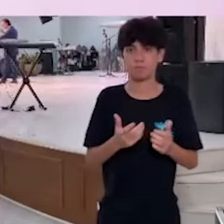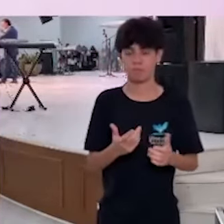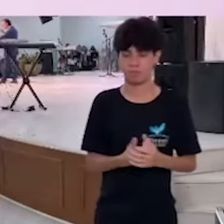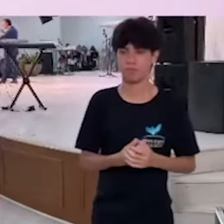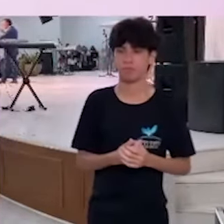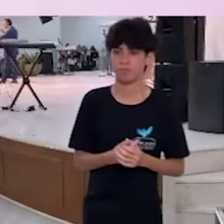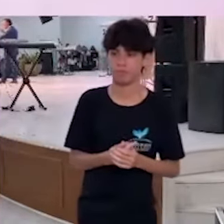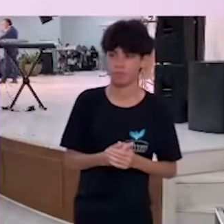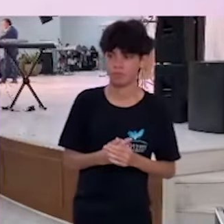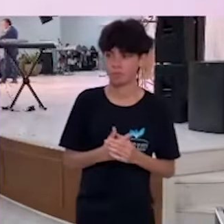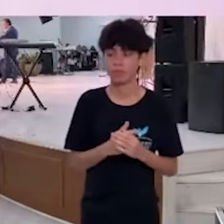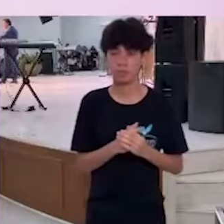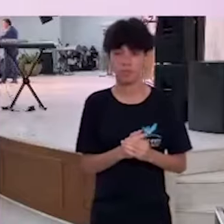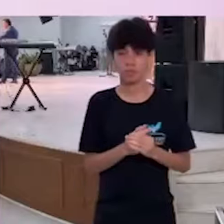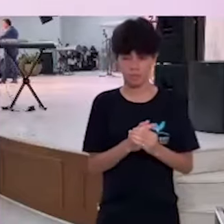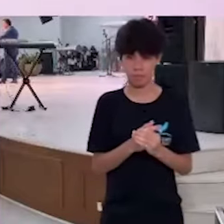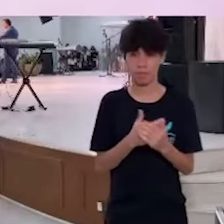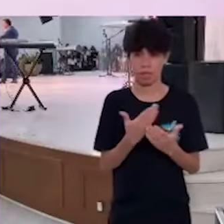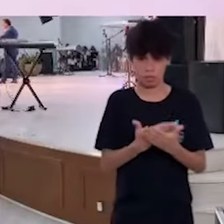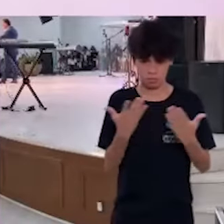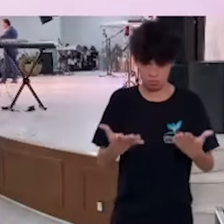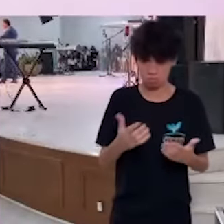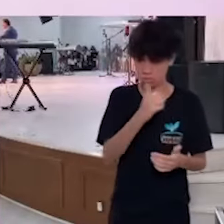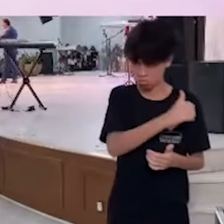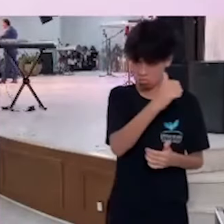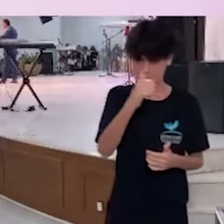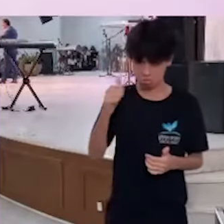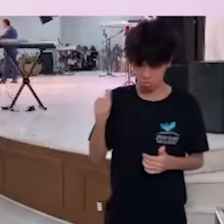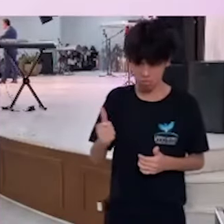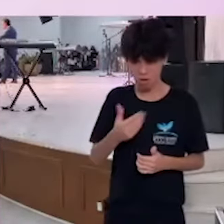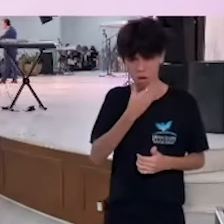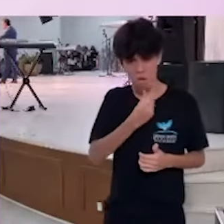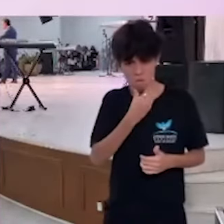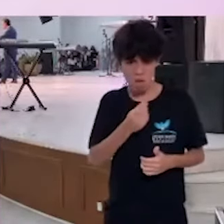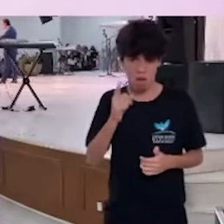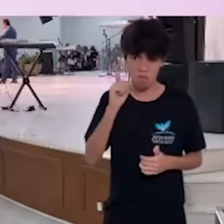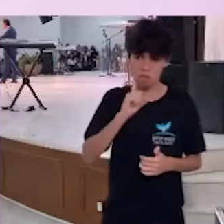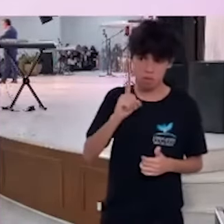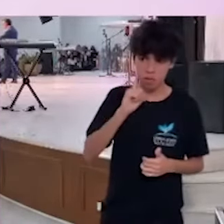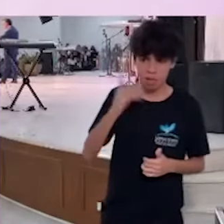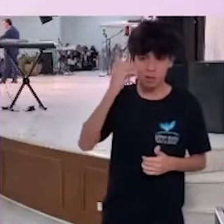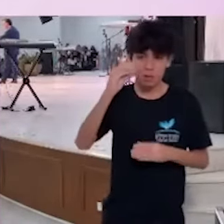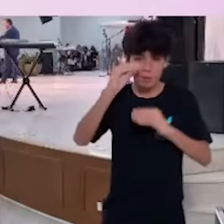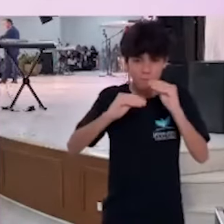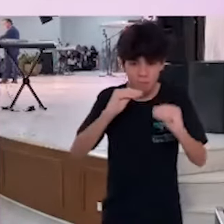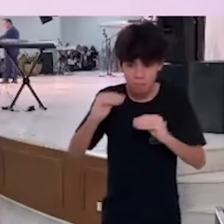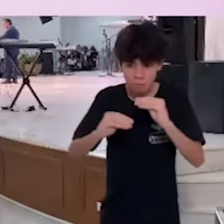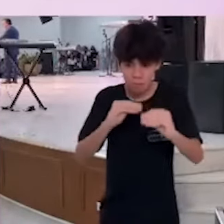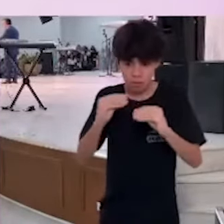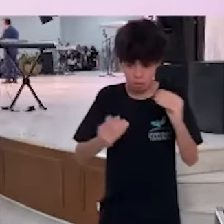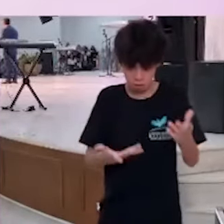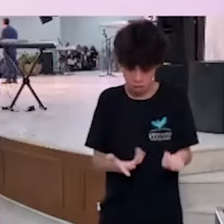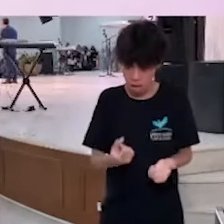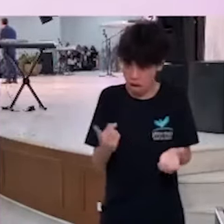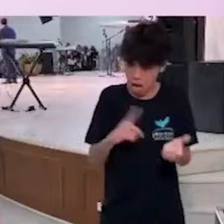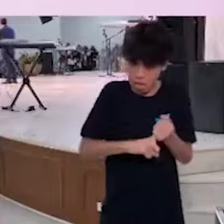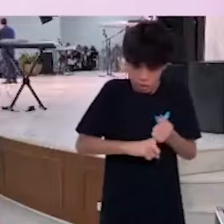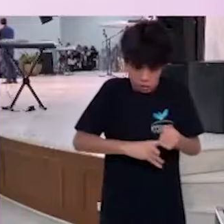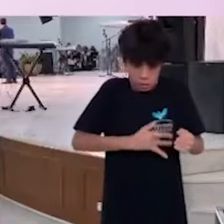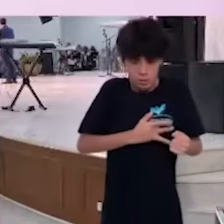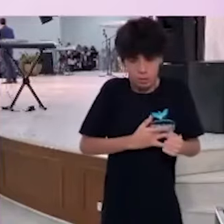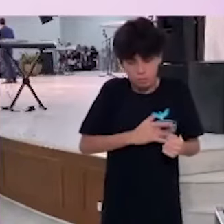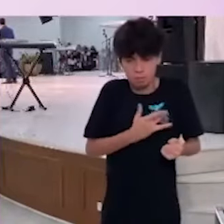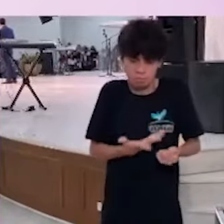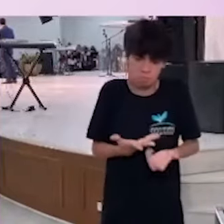propio. Entonces, como hombres y mujeres, hermanos, fuimos diseñados con toda clase de deseos. Eso